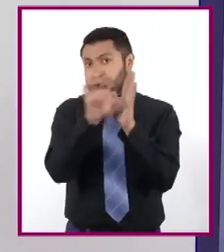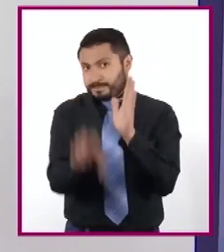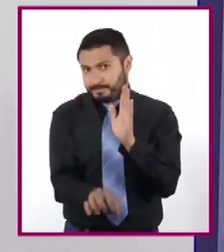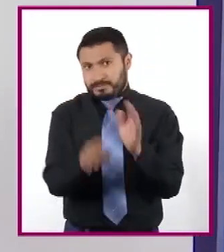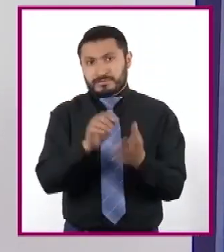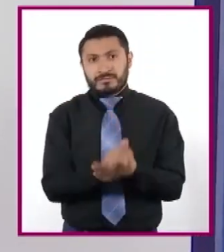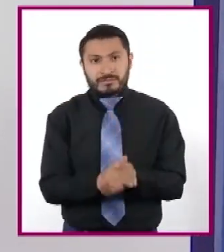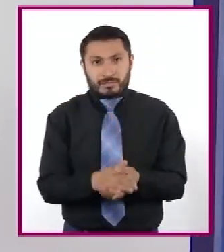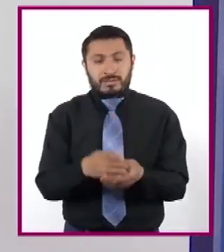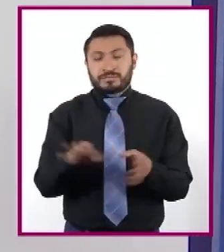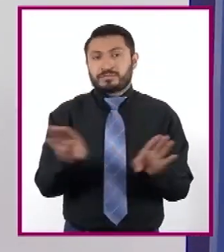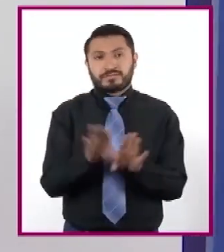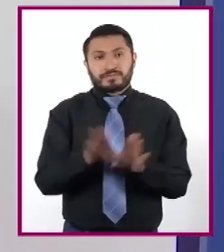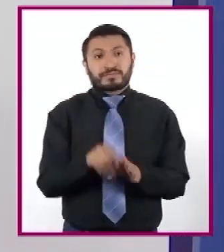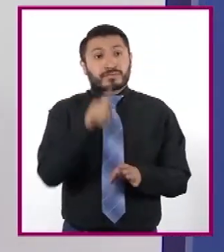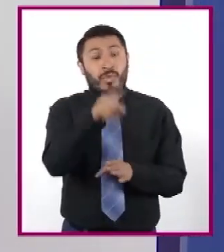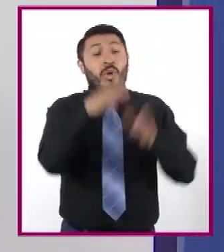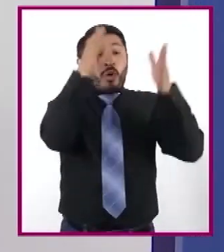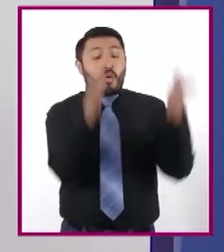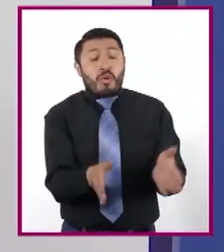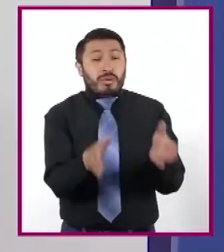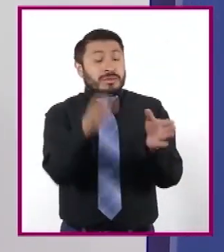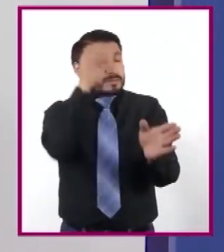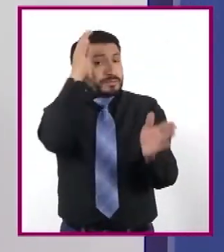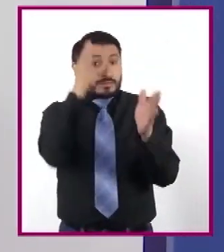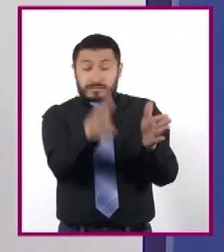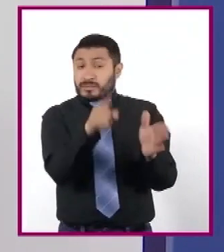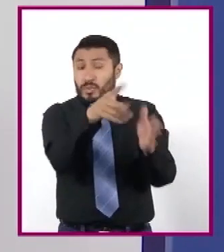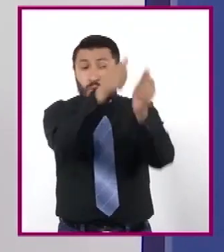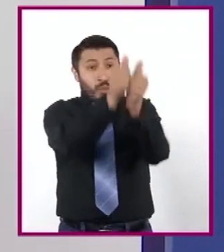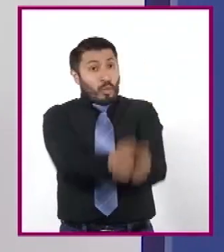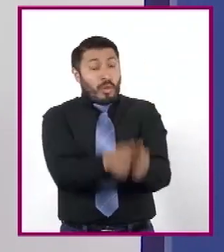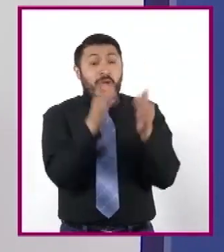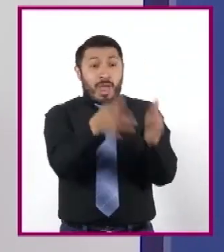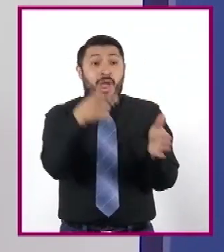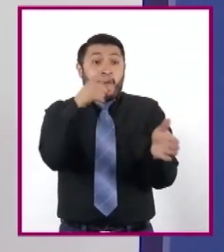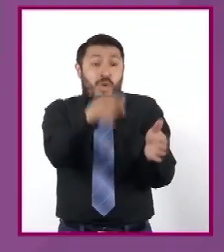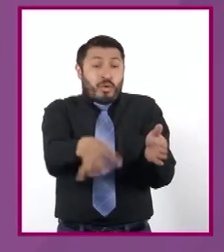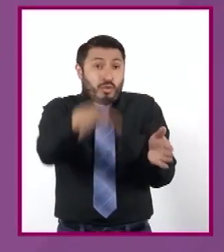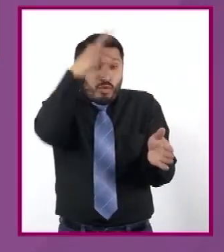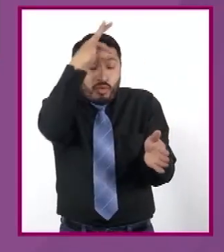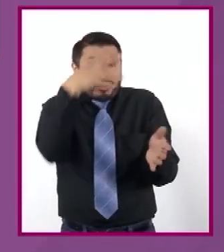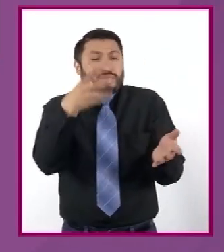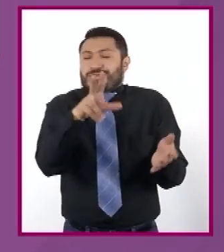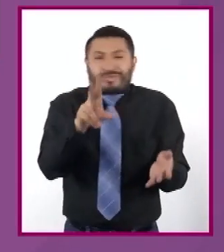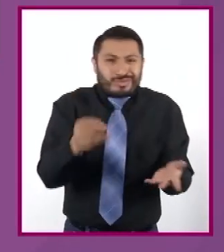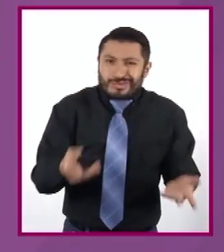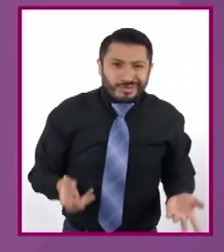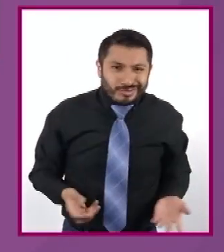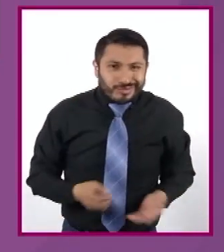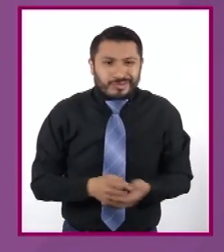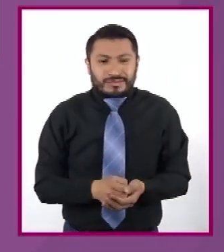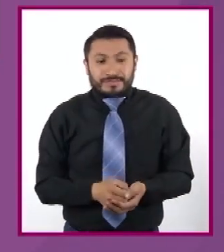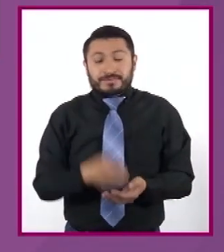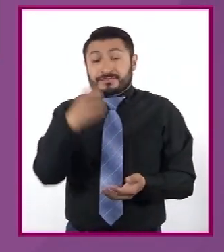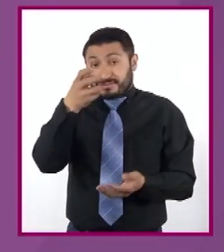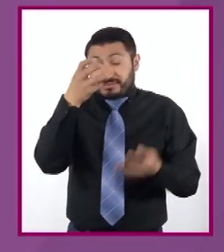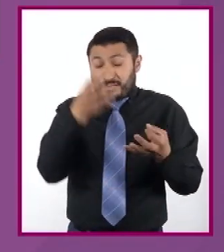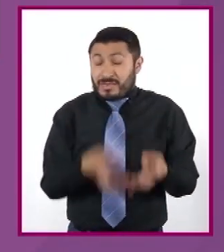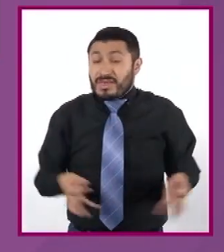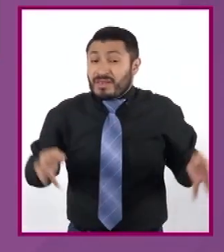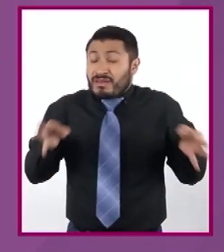los encasille en un rol que no necesariamente es el que desean o tienen pensado cumplir. Es